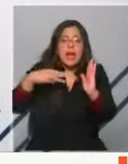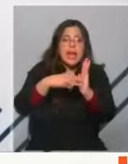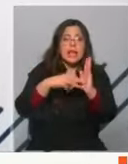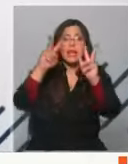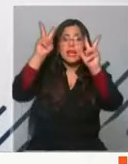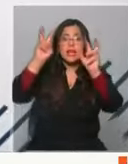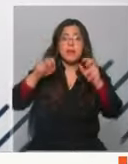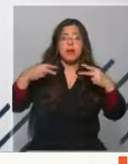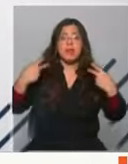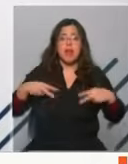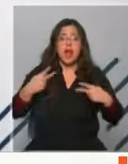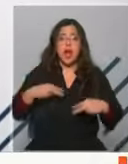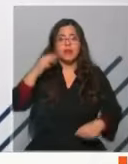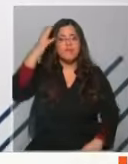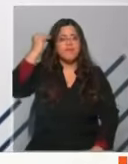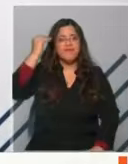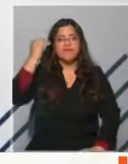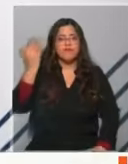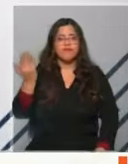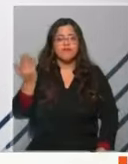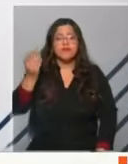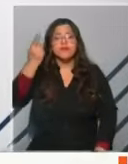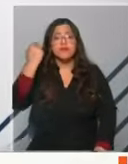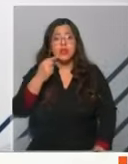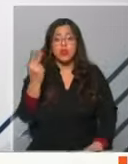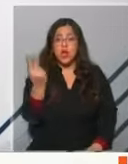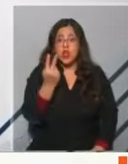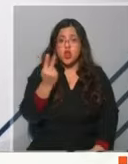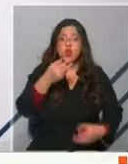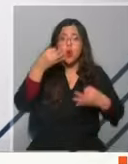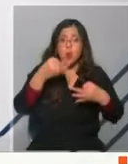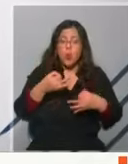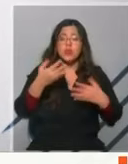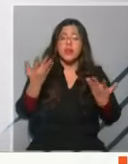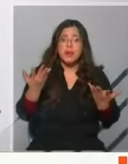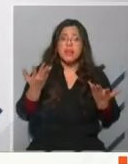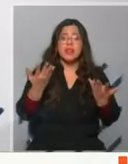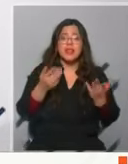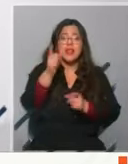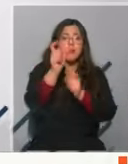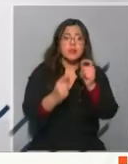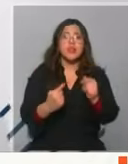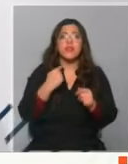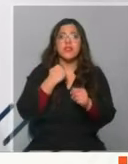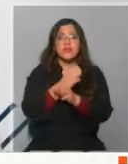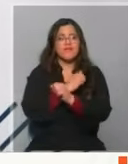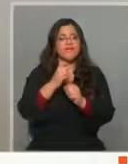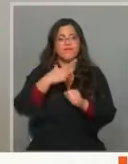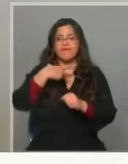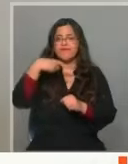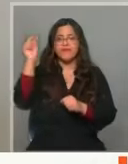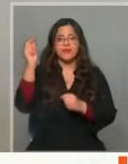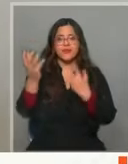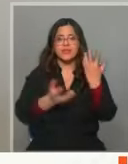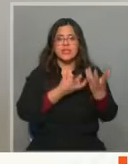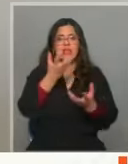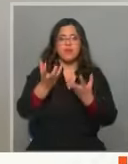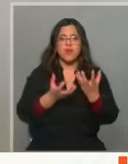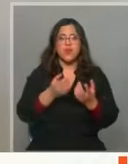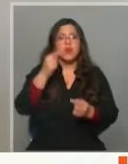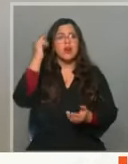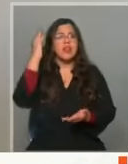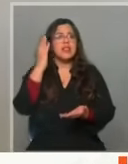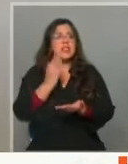Mar aún se desconoce, pero en ambos coincide que las víctimas no lograron huir del fuego. La decisión de una